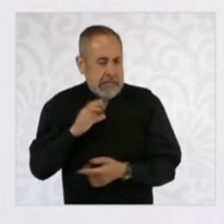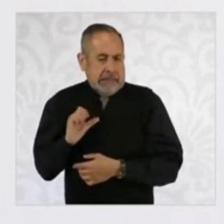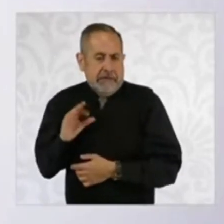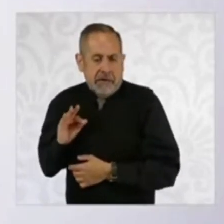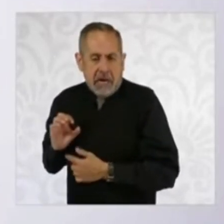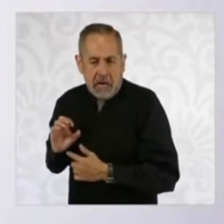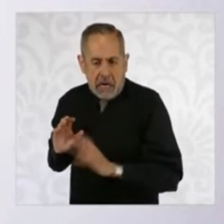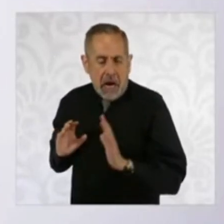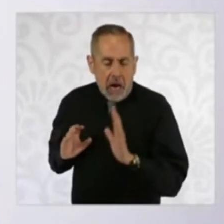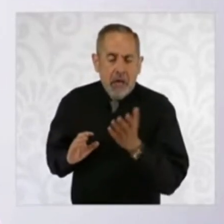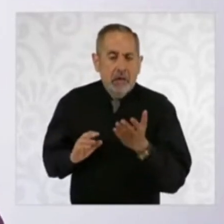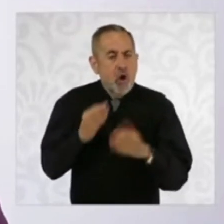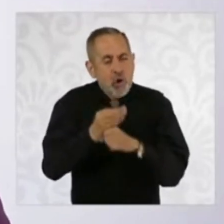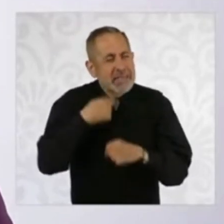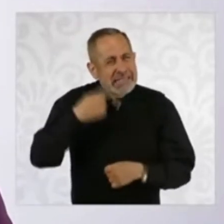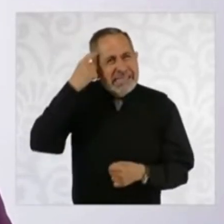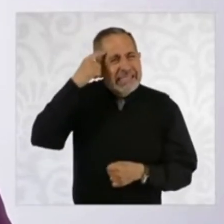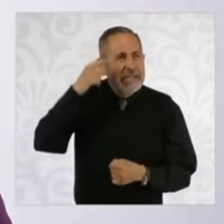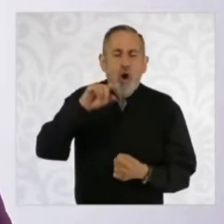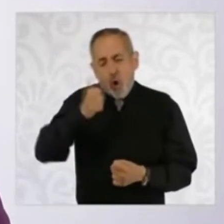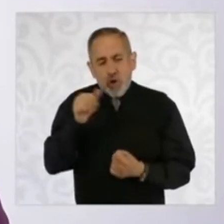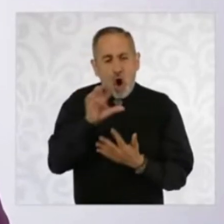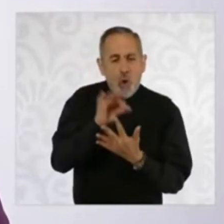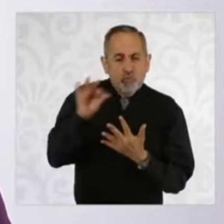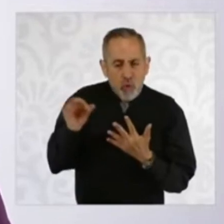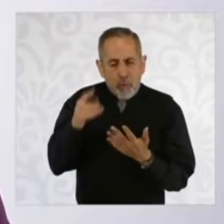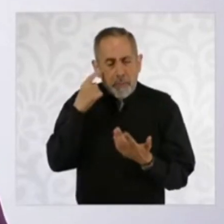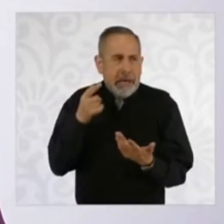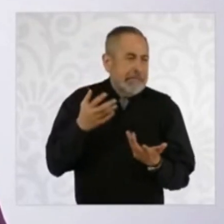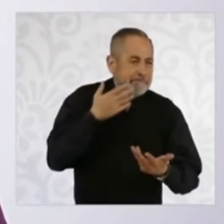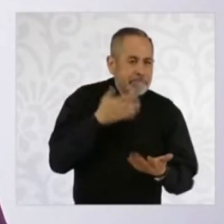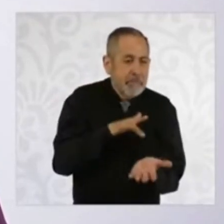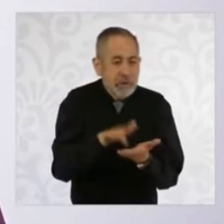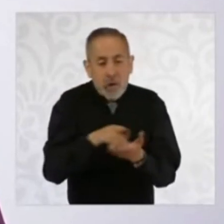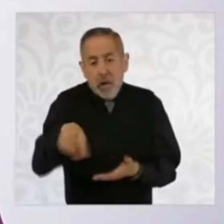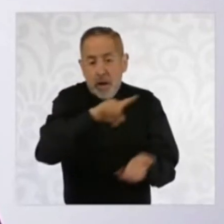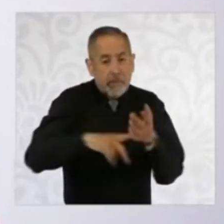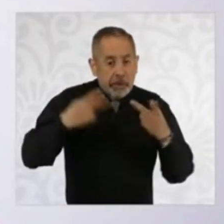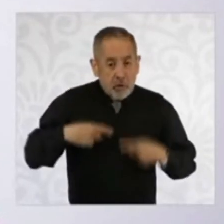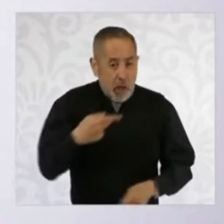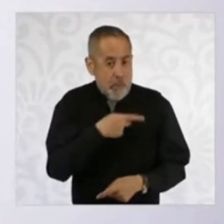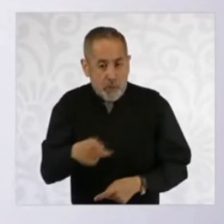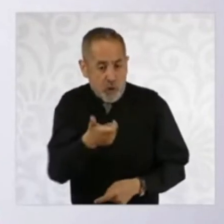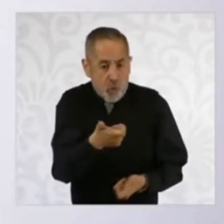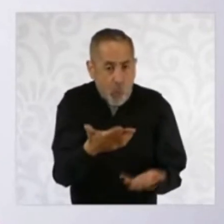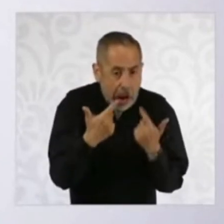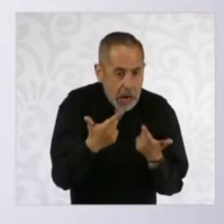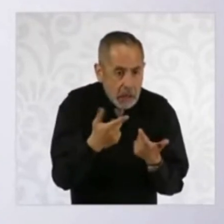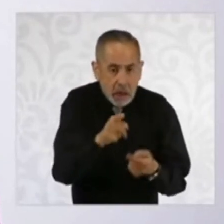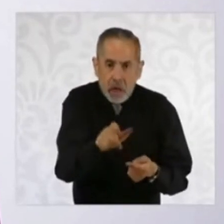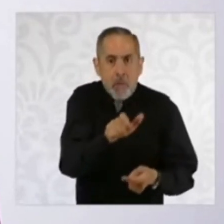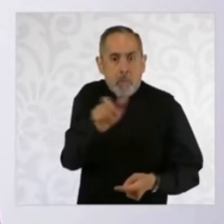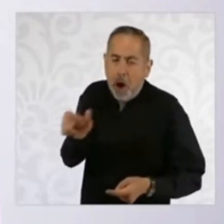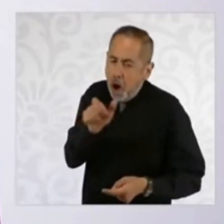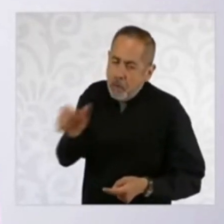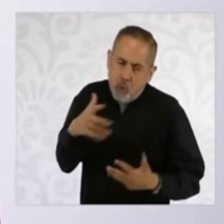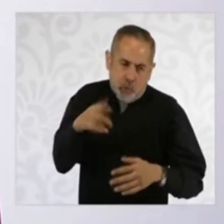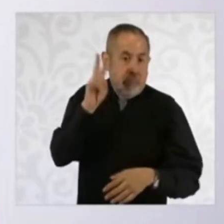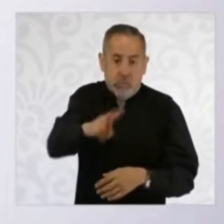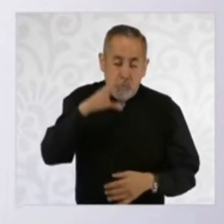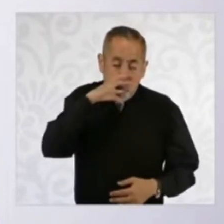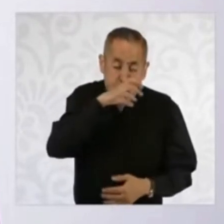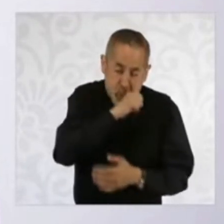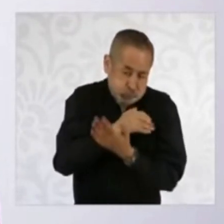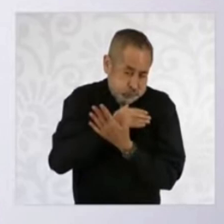Y estamos revisando opciones distintas para poder seguir apoyando pues, a quien menos tiene, porque el grave problema de las altas temperaturas es